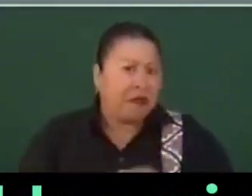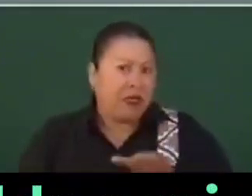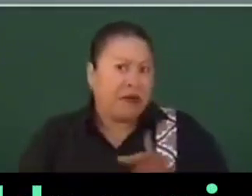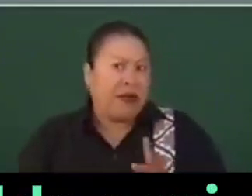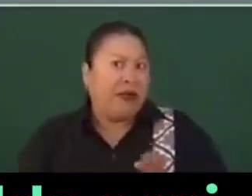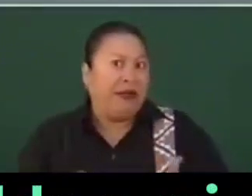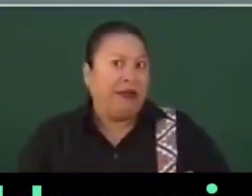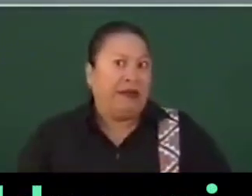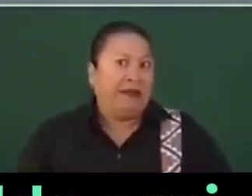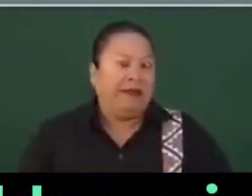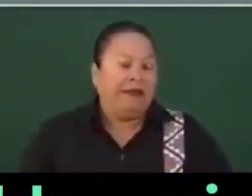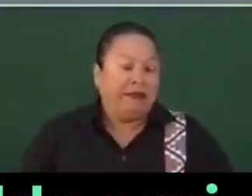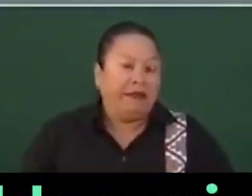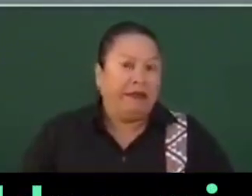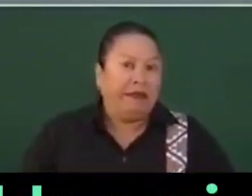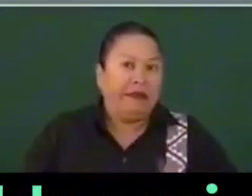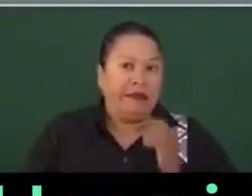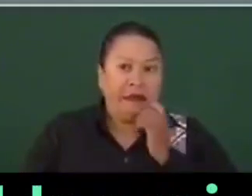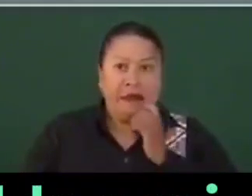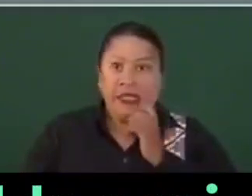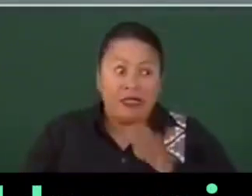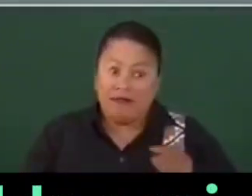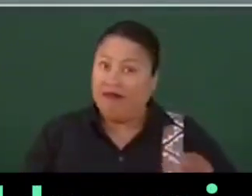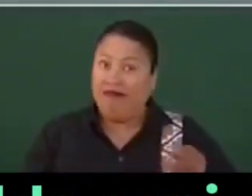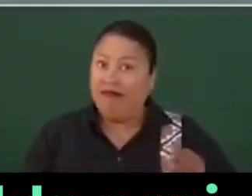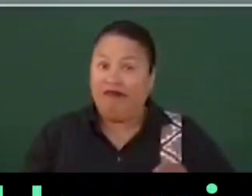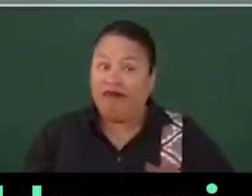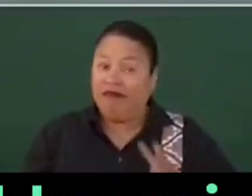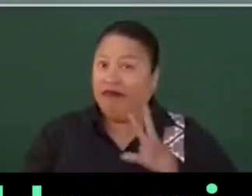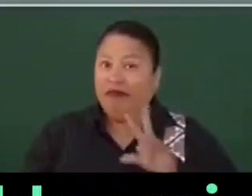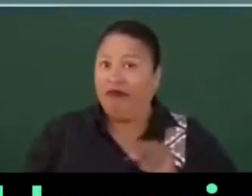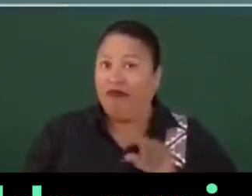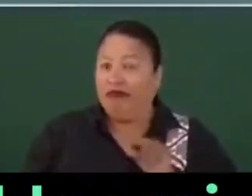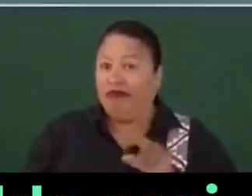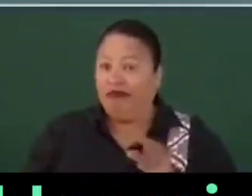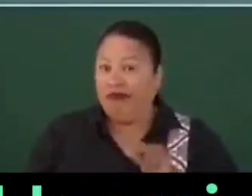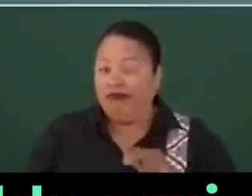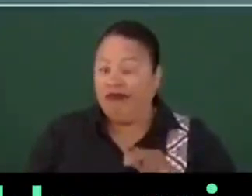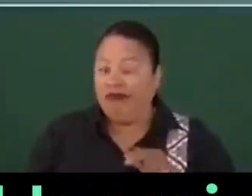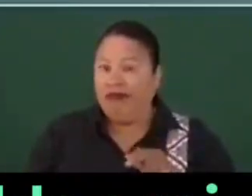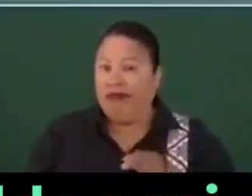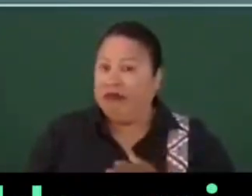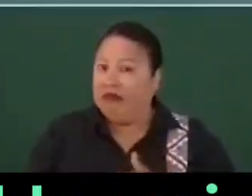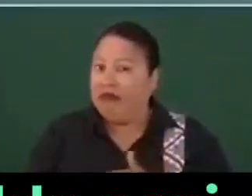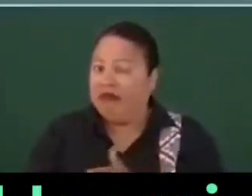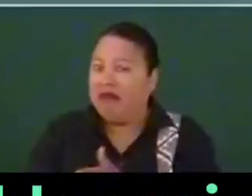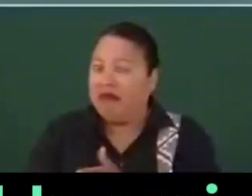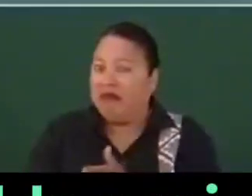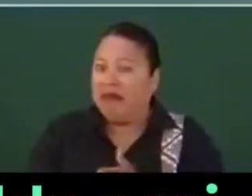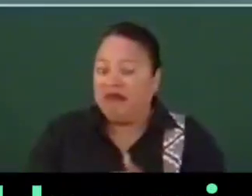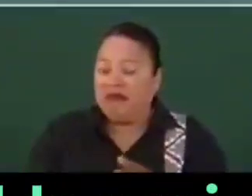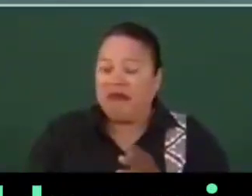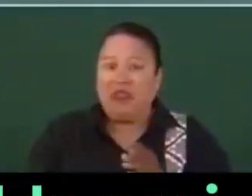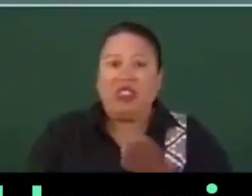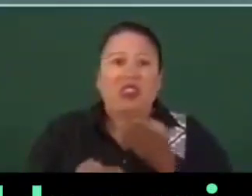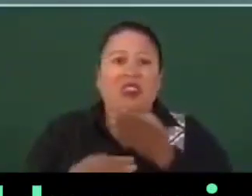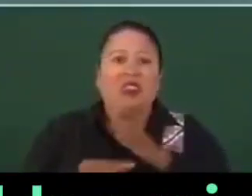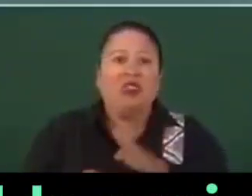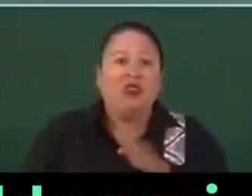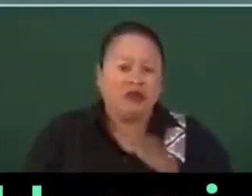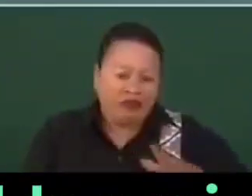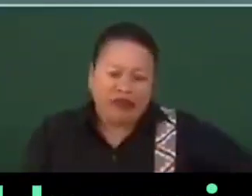pero este no tiene nada que ver este con lo relacionado con